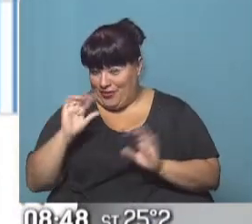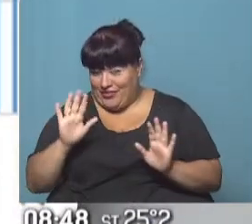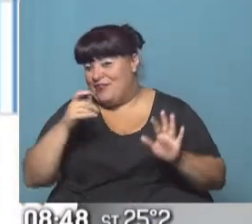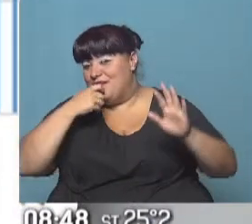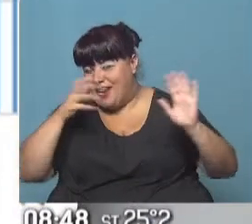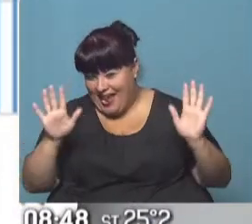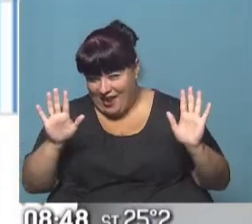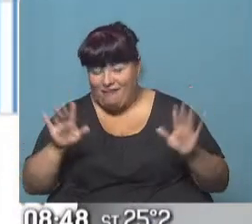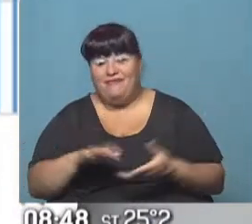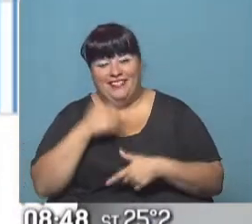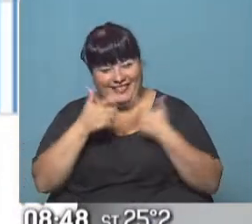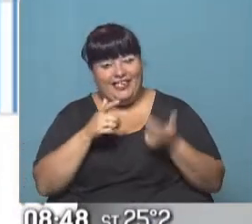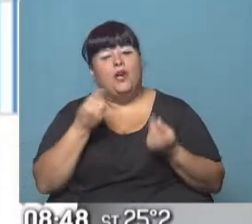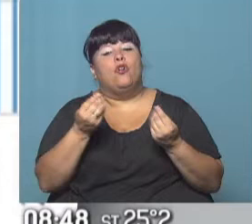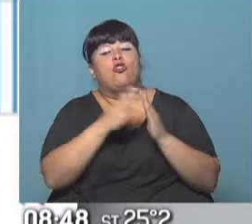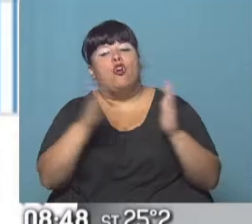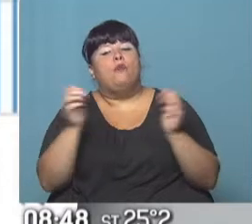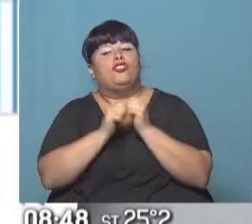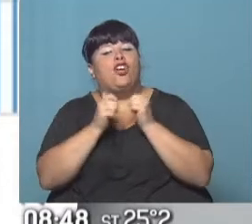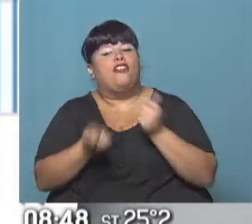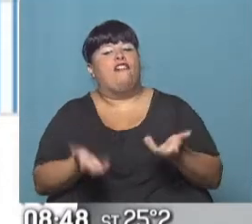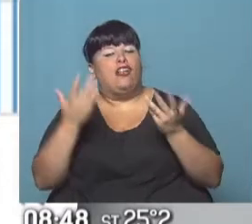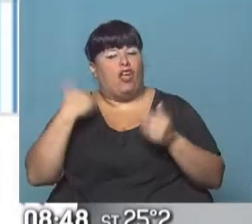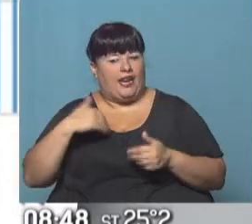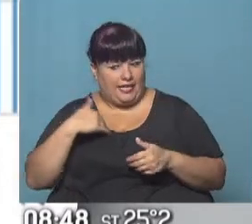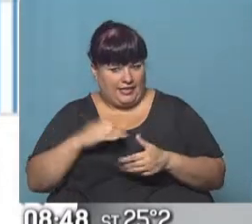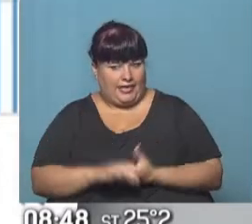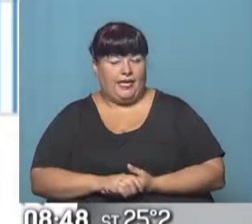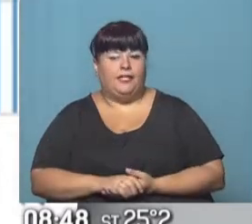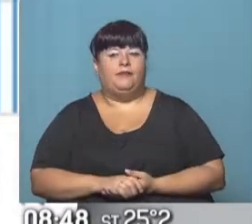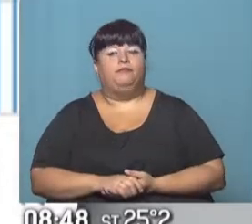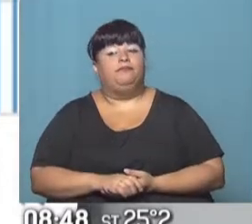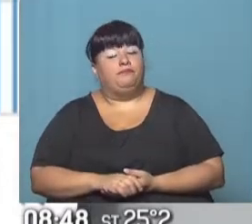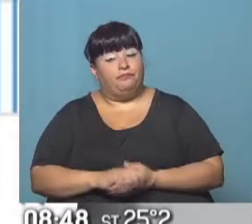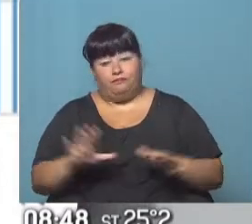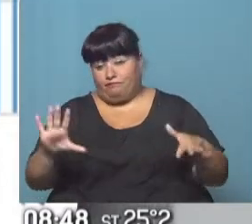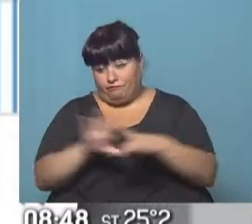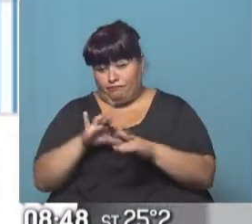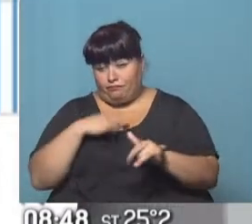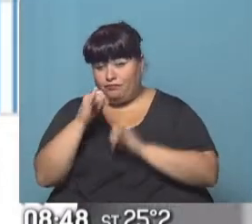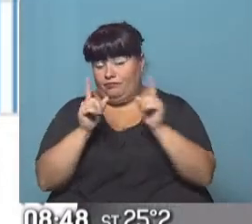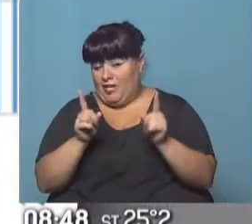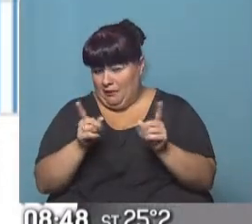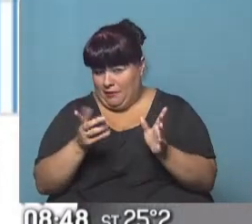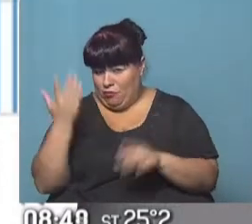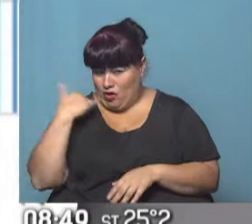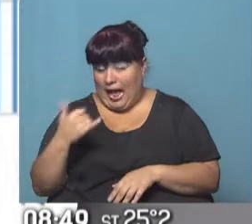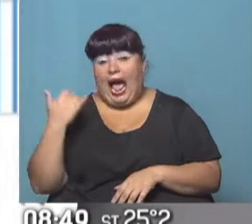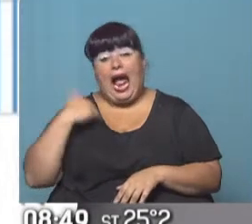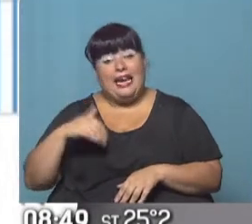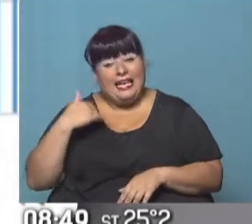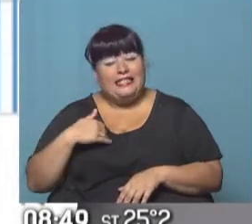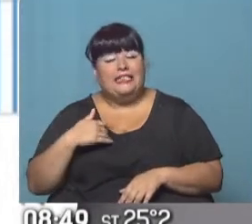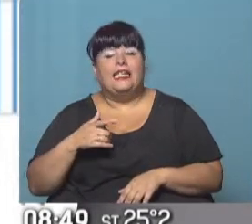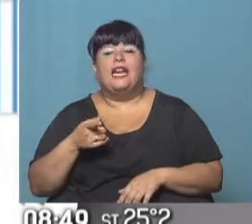ponele. Ramiro, ¿cuál es esta historia de la inflación en el país? Mira, está en línea con lo que te contaba recién, ¿no? Argentina